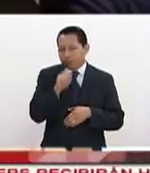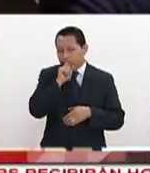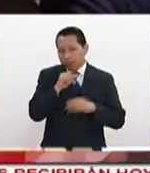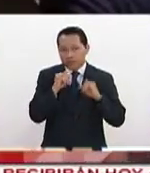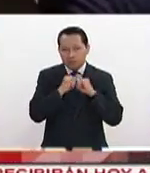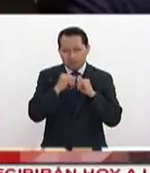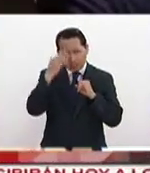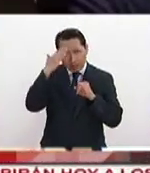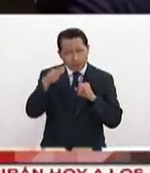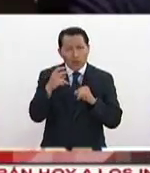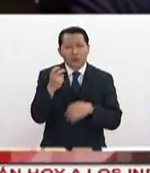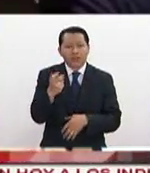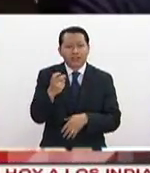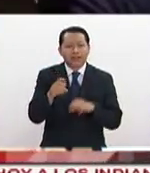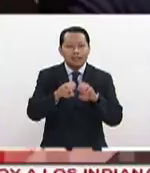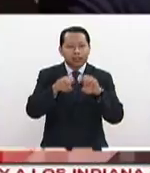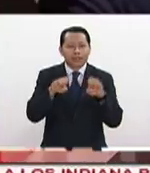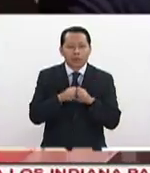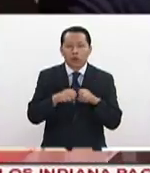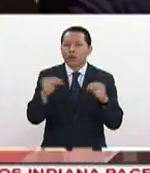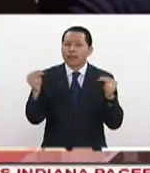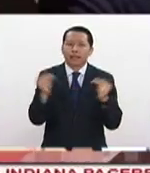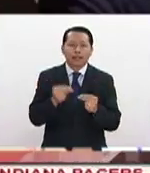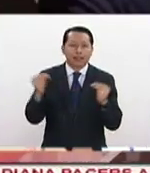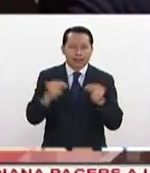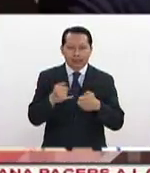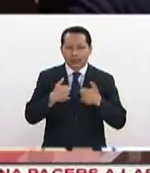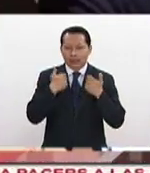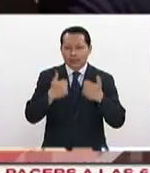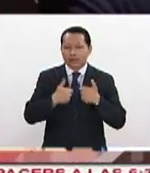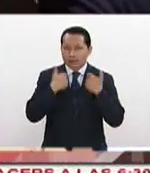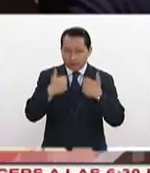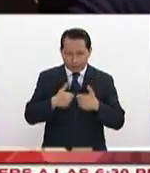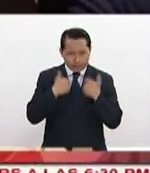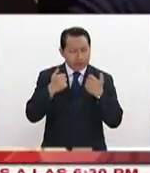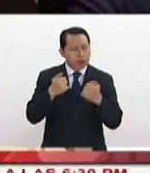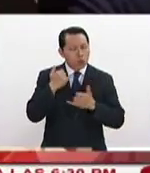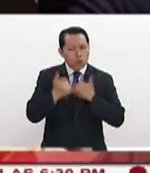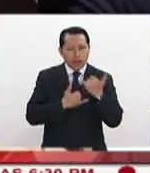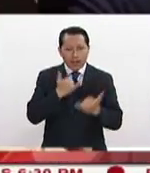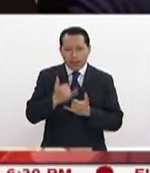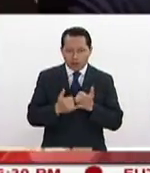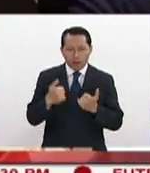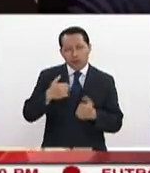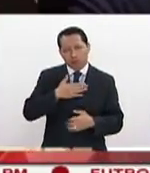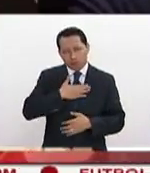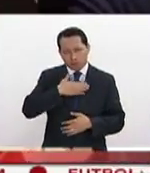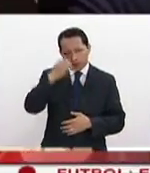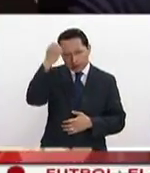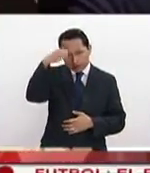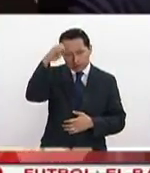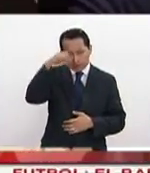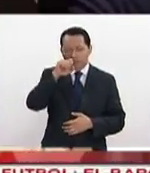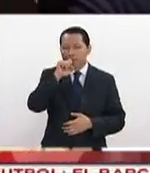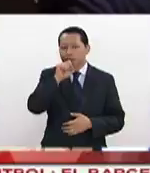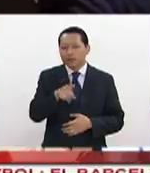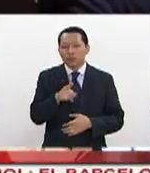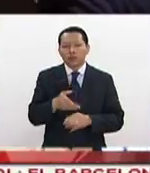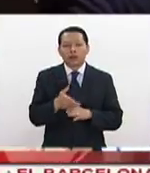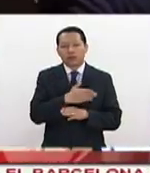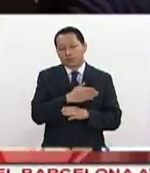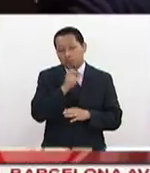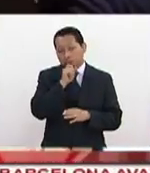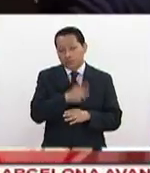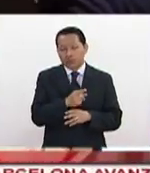Sabemos que este es un equipo que necesita sacar jugadores jóvenes y yo he tenido la experiencia en la primera etapa con el